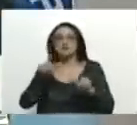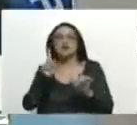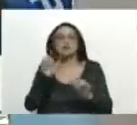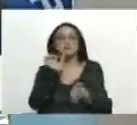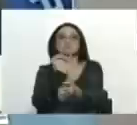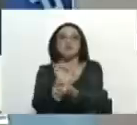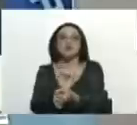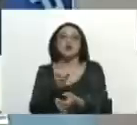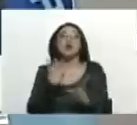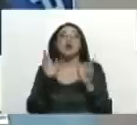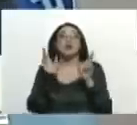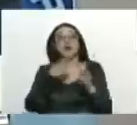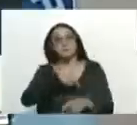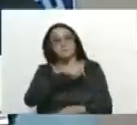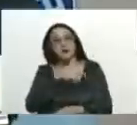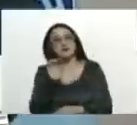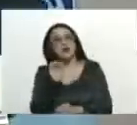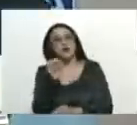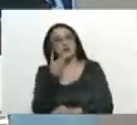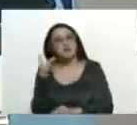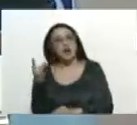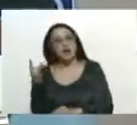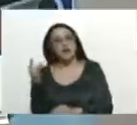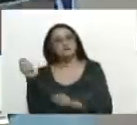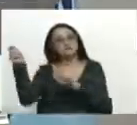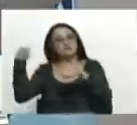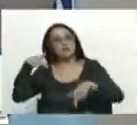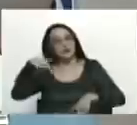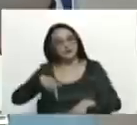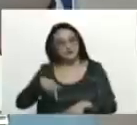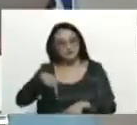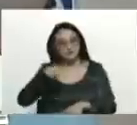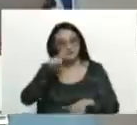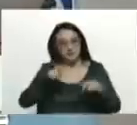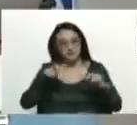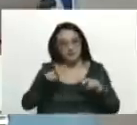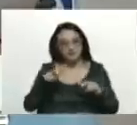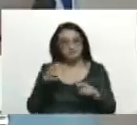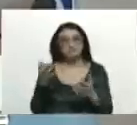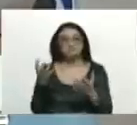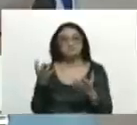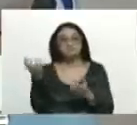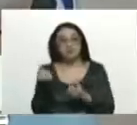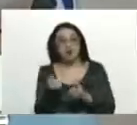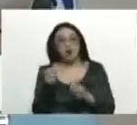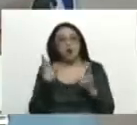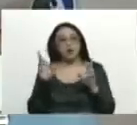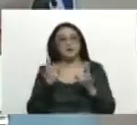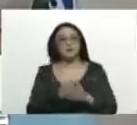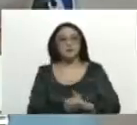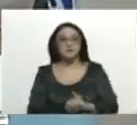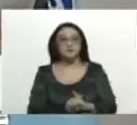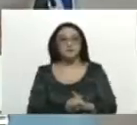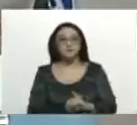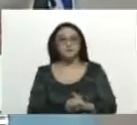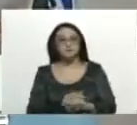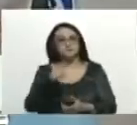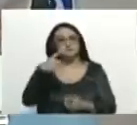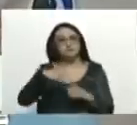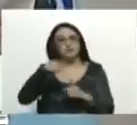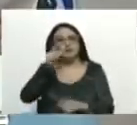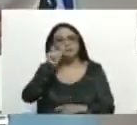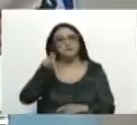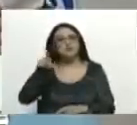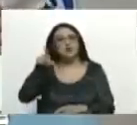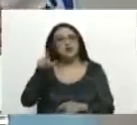Esperamos que España e Italia nos entreguen a estos delincuentes Villalobos tenía cuentas en andorra y